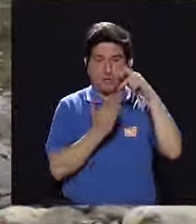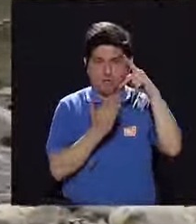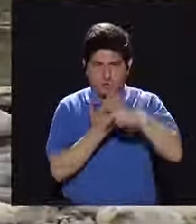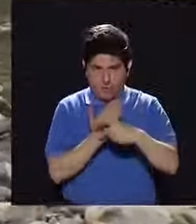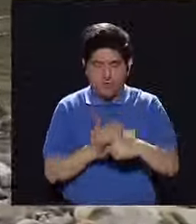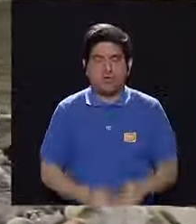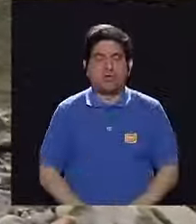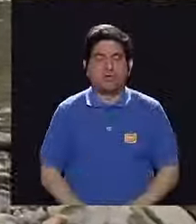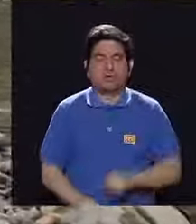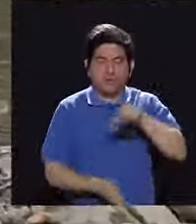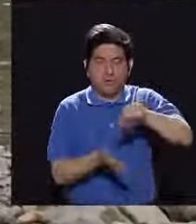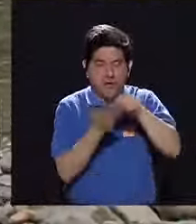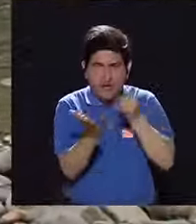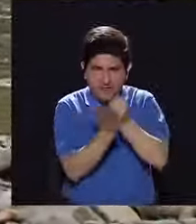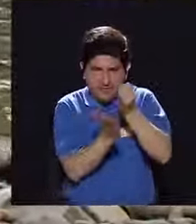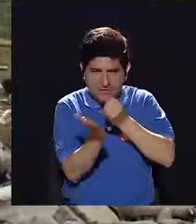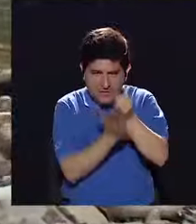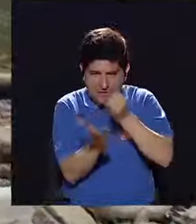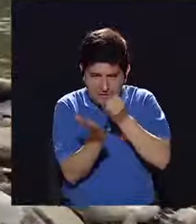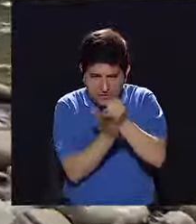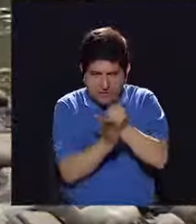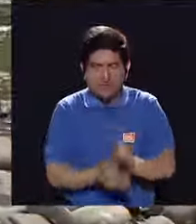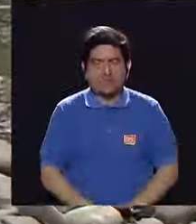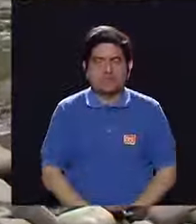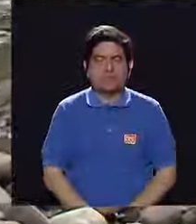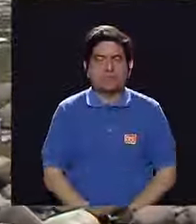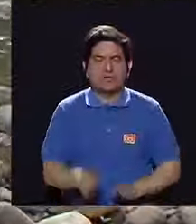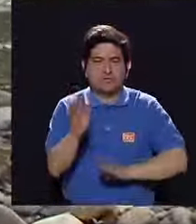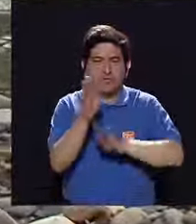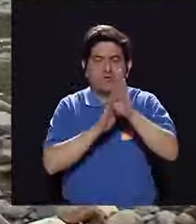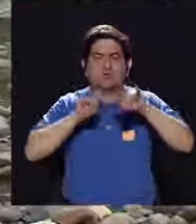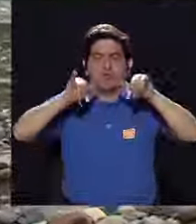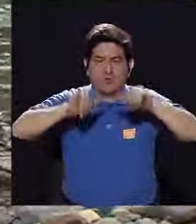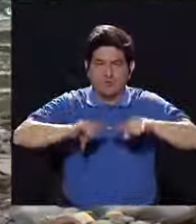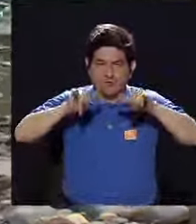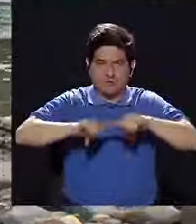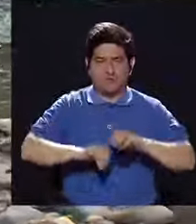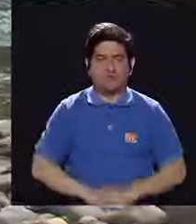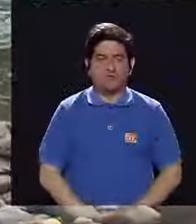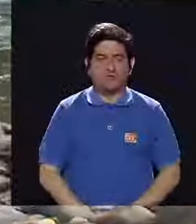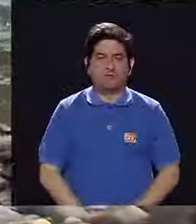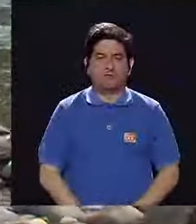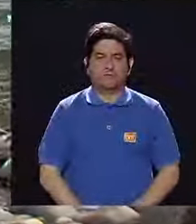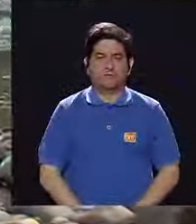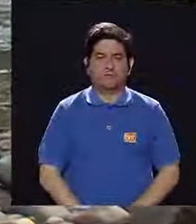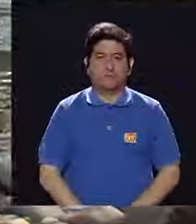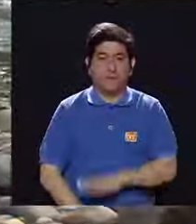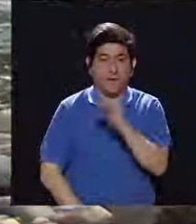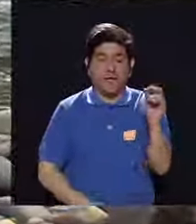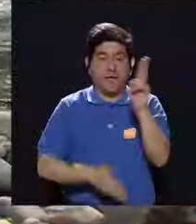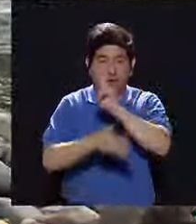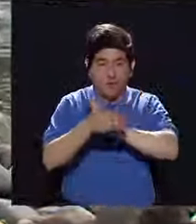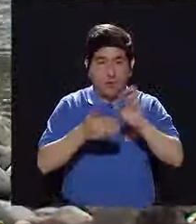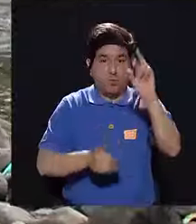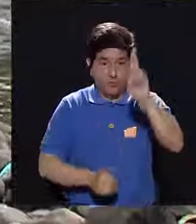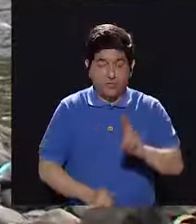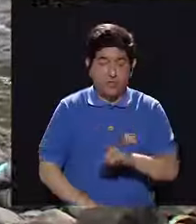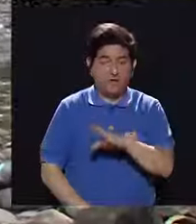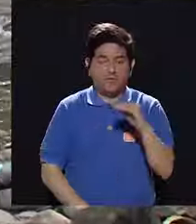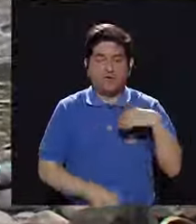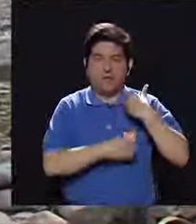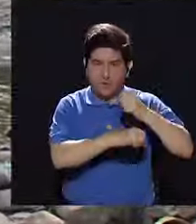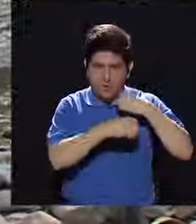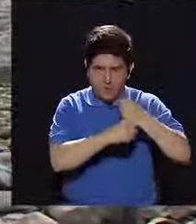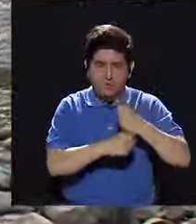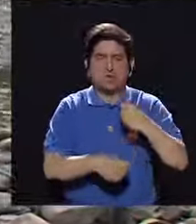convenio con el Centro de Investigación de Desarrollo Sostenible, CIEDES, y la Universidad de Costa Rica